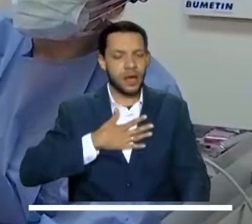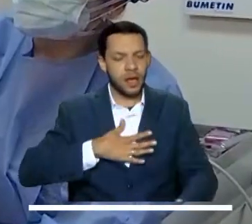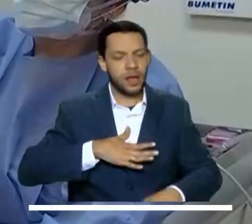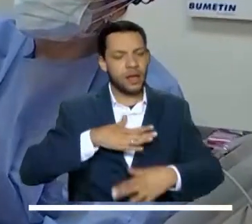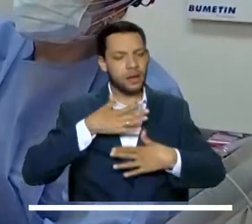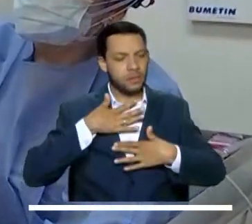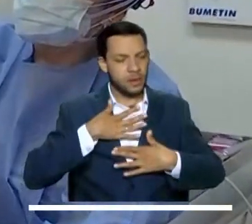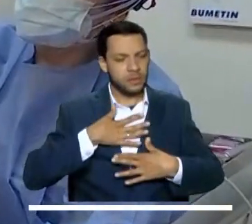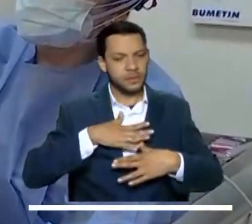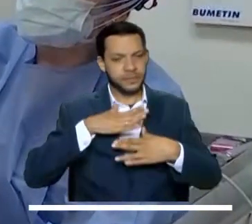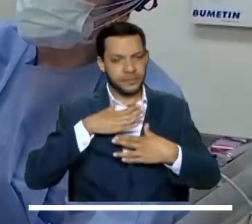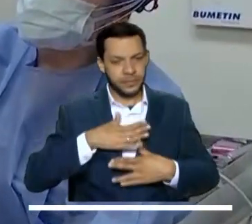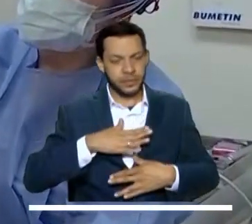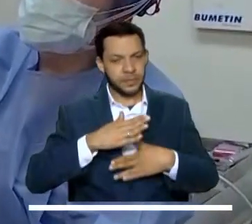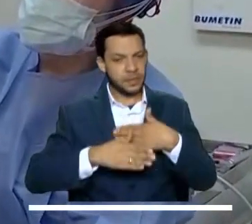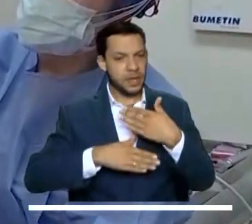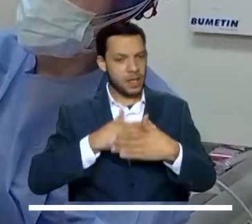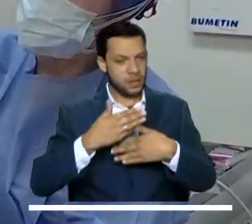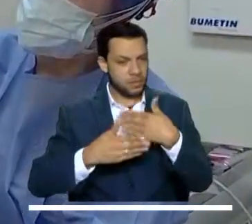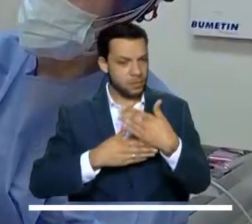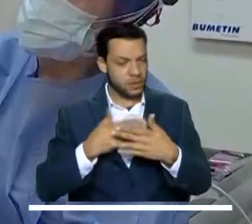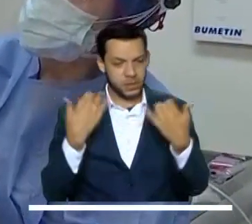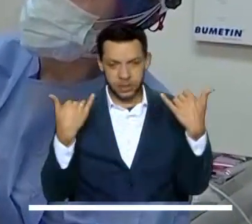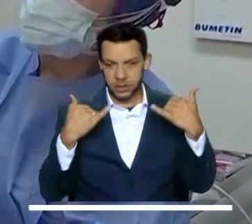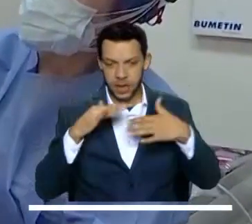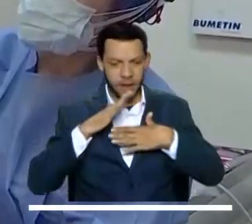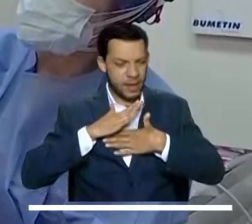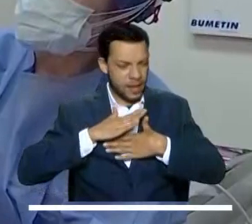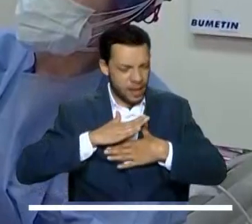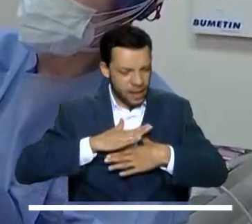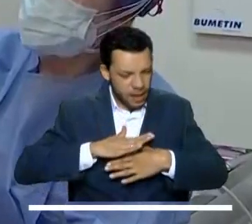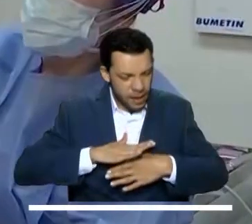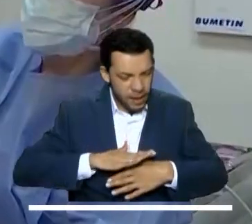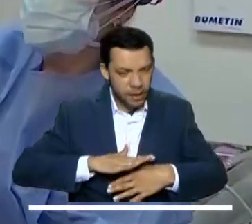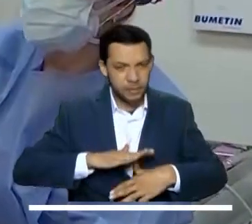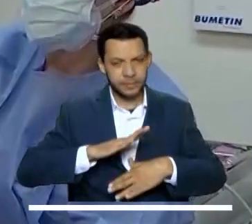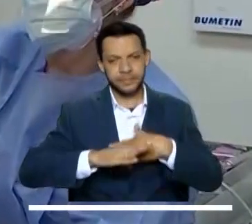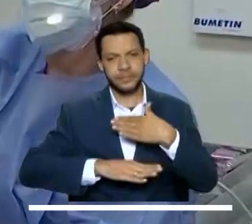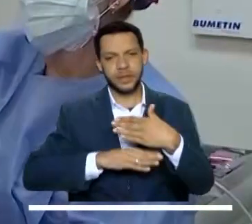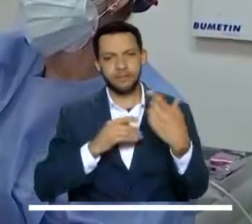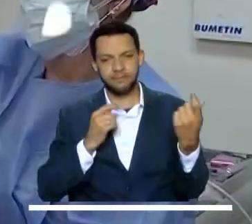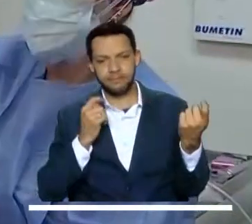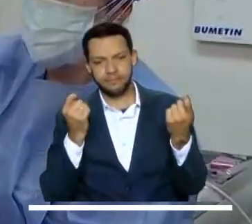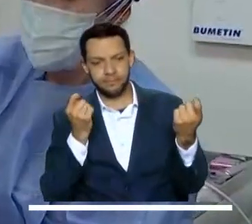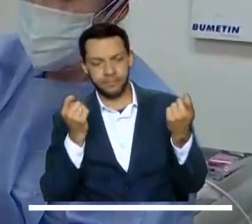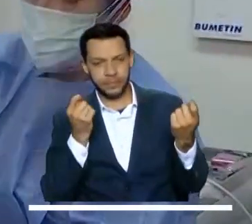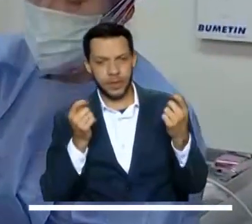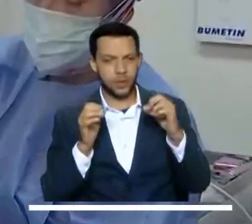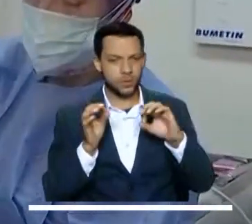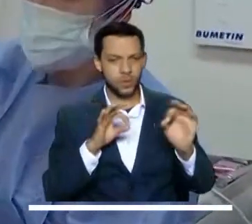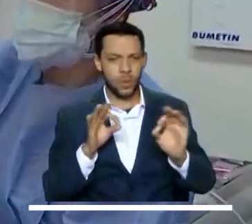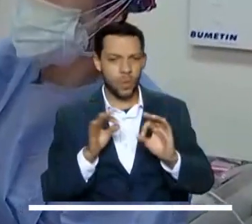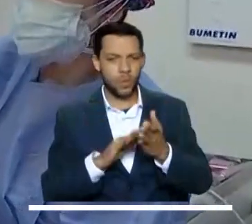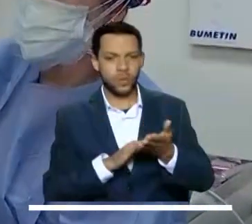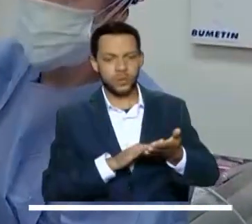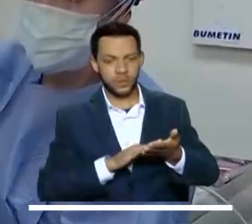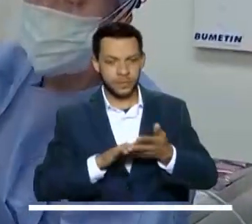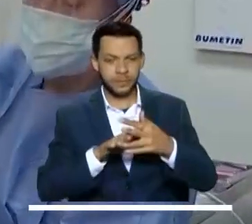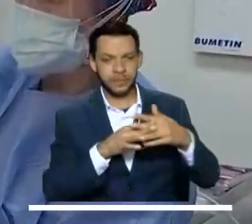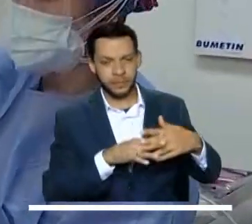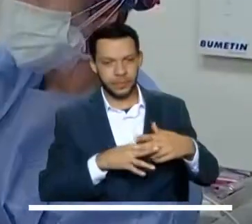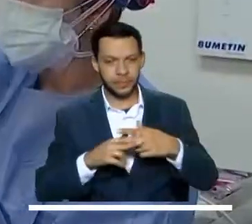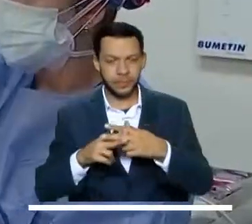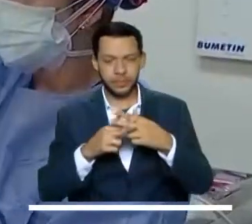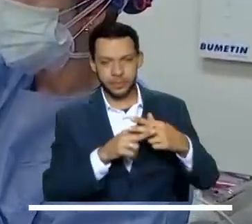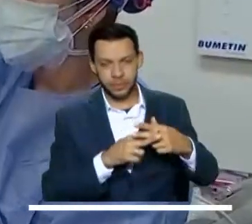midazolam. Ya cuando el paciente esté más tranquilo y más calmado, ya procedemos a aplicarle la sedación, que sería con un medicamento propofol. Bueno, como